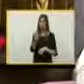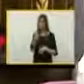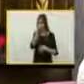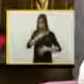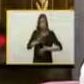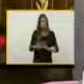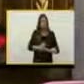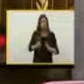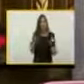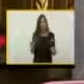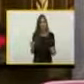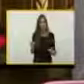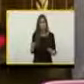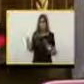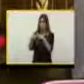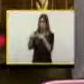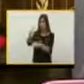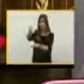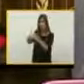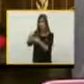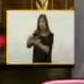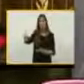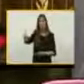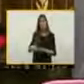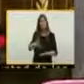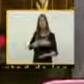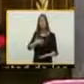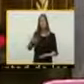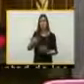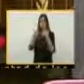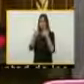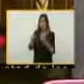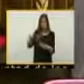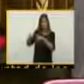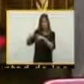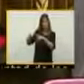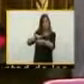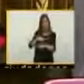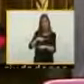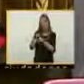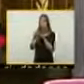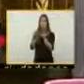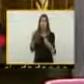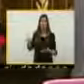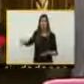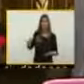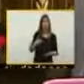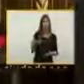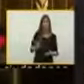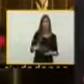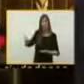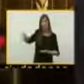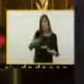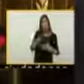produciendo, bueno, ya se acaba de producir ese goteo, porque Ana Oramas acaba de anunciar que va a votar sí a la investidura de Pedro Sánchez, así que ese paso ya está dado.